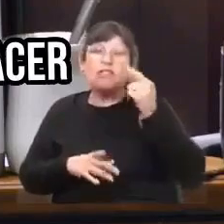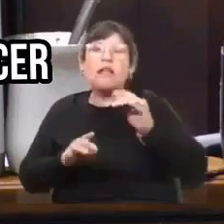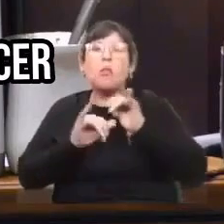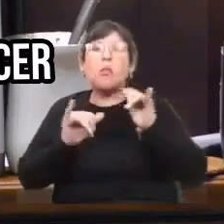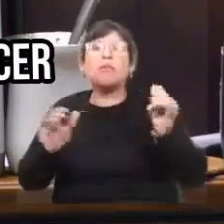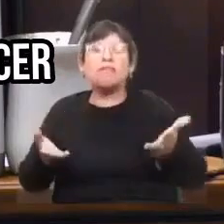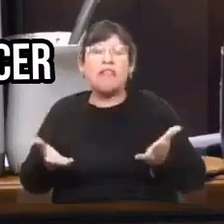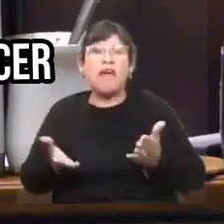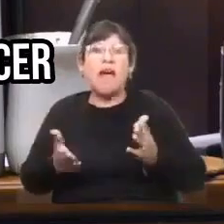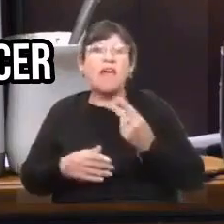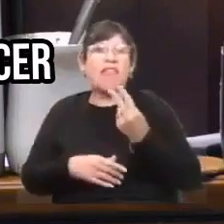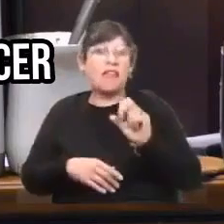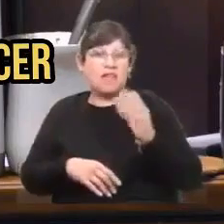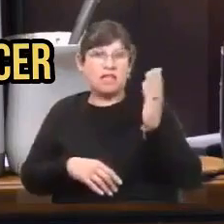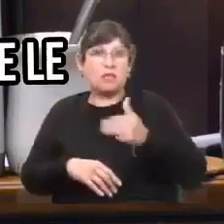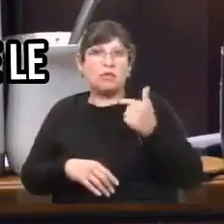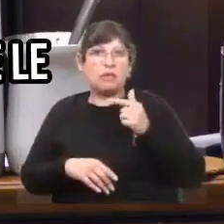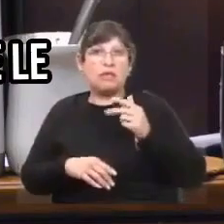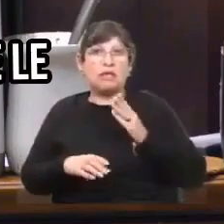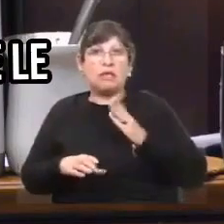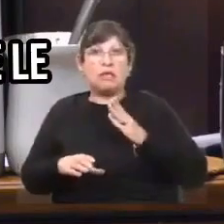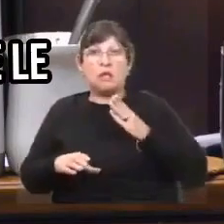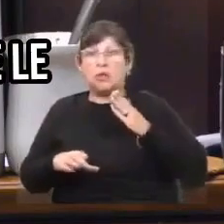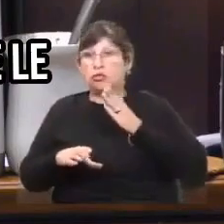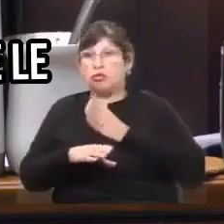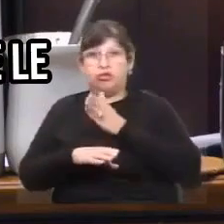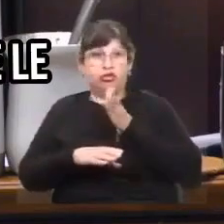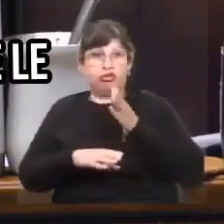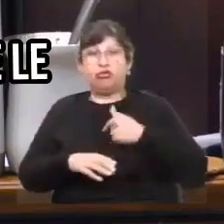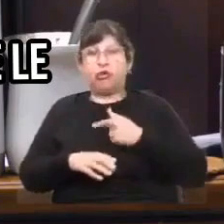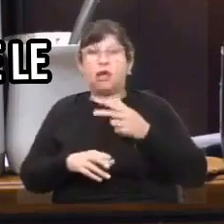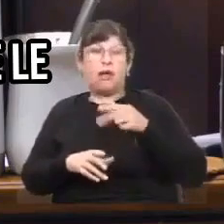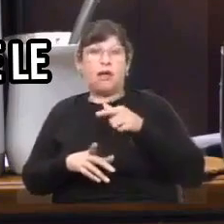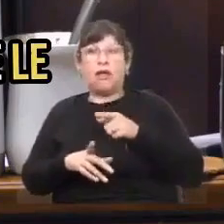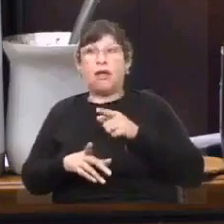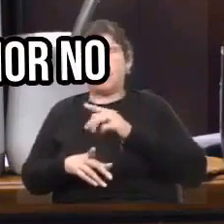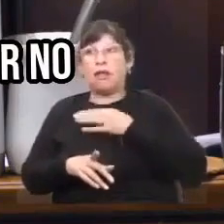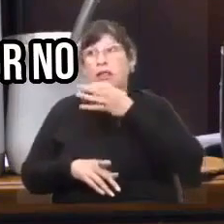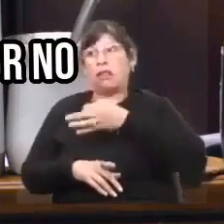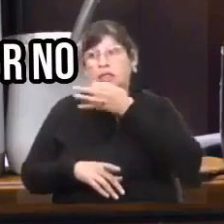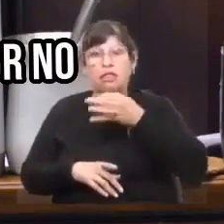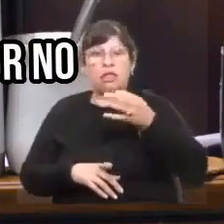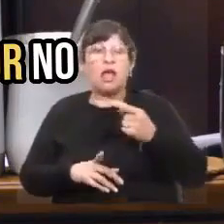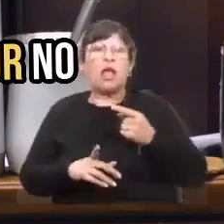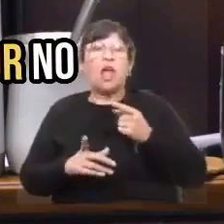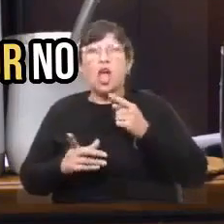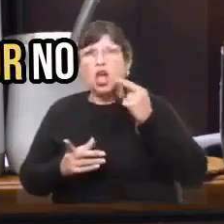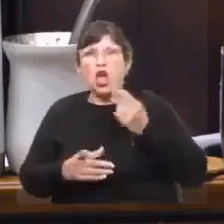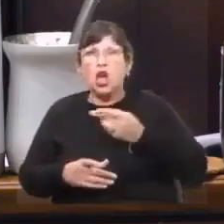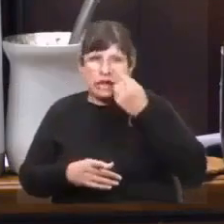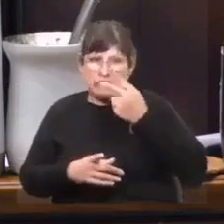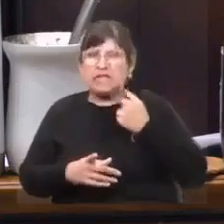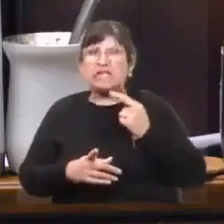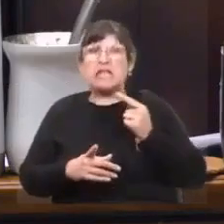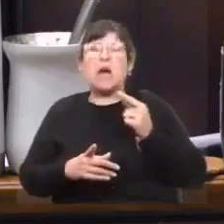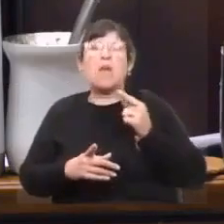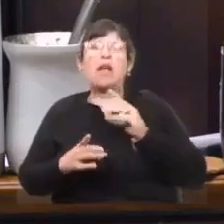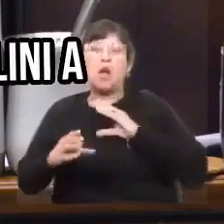el 20% salieron a recorrer a hacer gárgaras de lo que lo mucho que le importaban los medios del interior no han